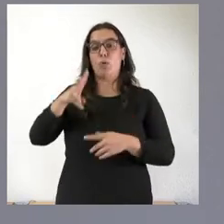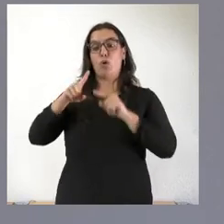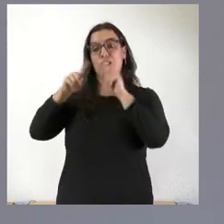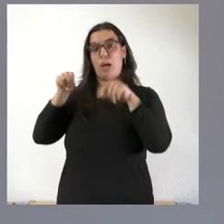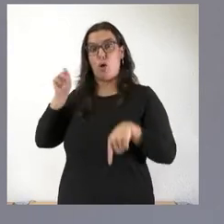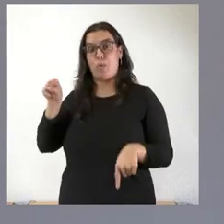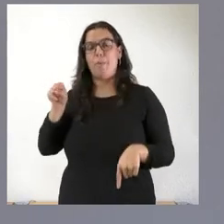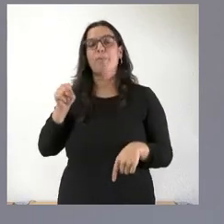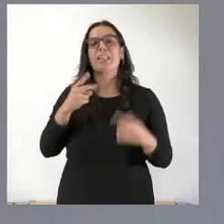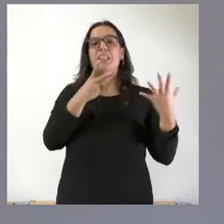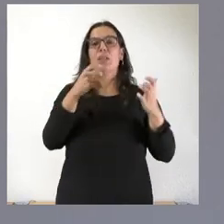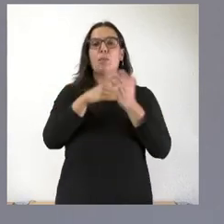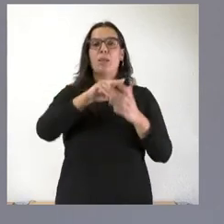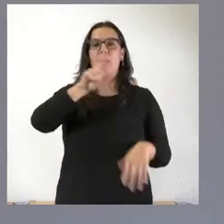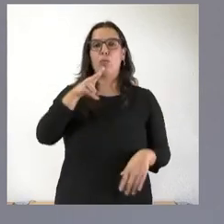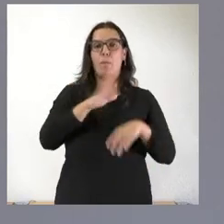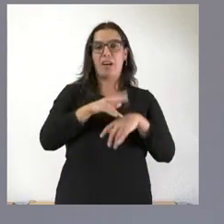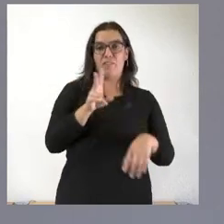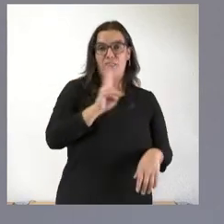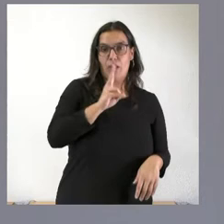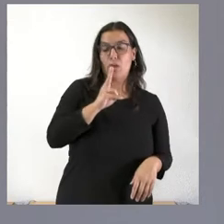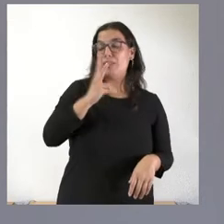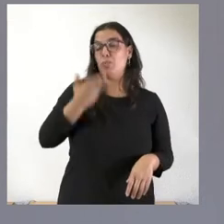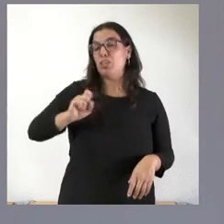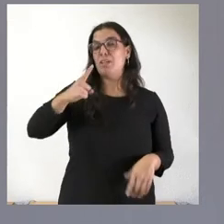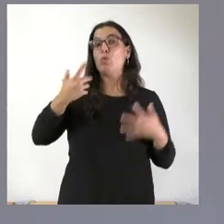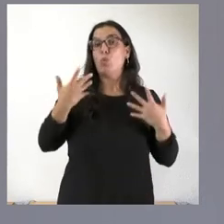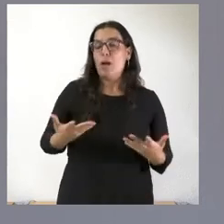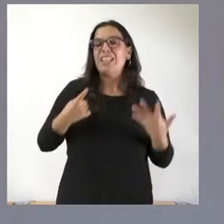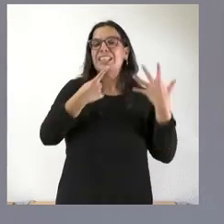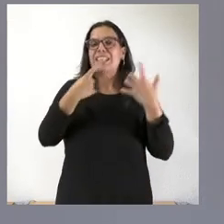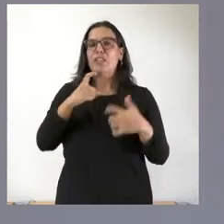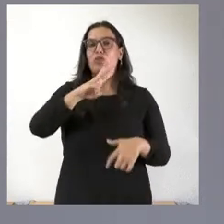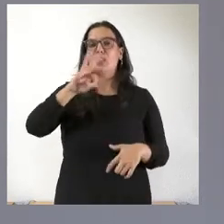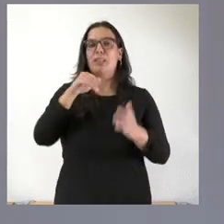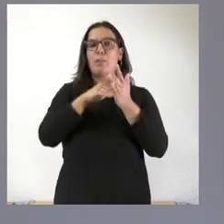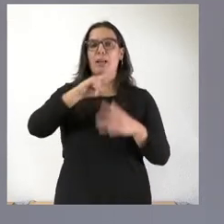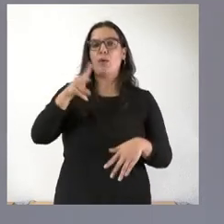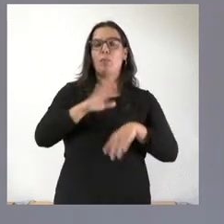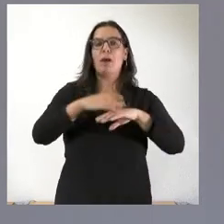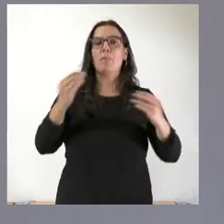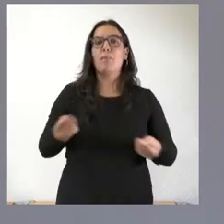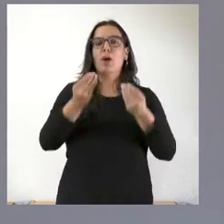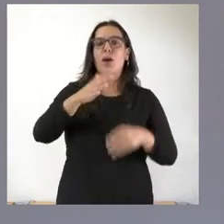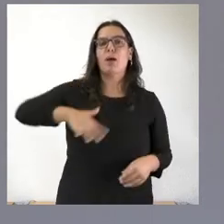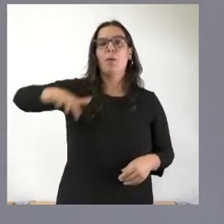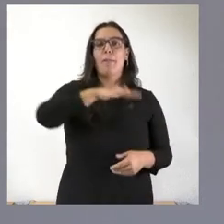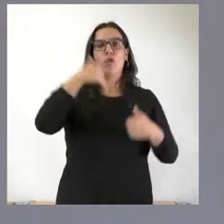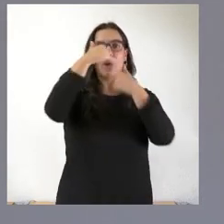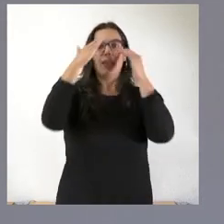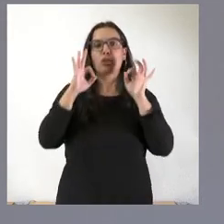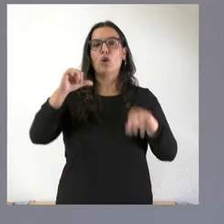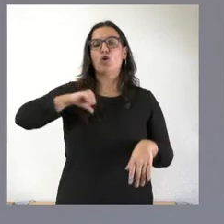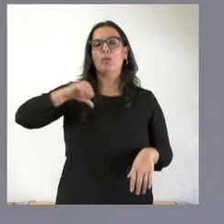por 700.000 euros en Valladolid y, quizá de forma más importante, los 630.000 euros para la mejora de los espacios asistenciales en el Hospital